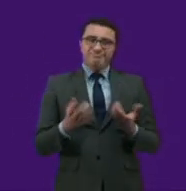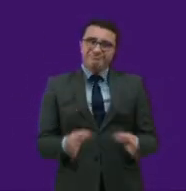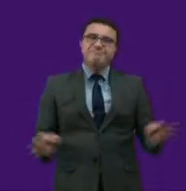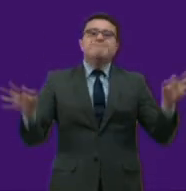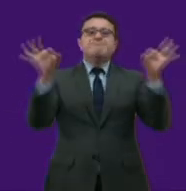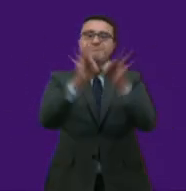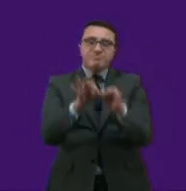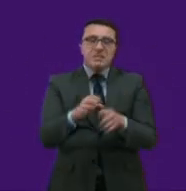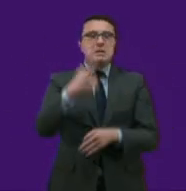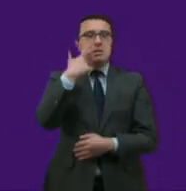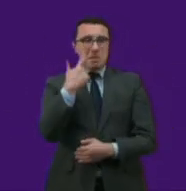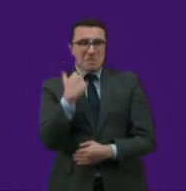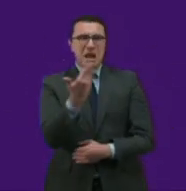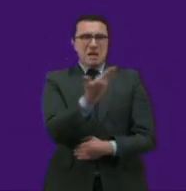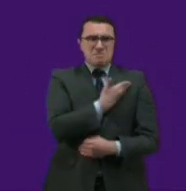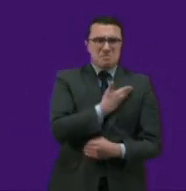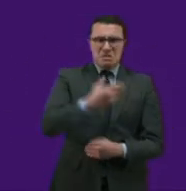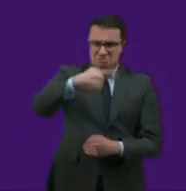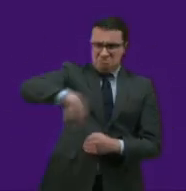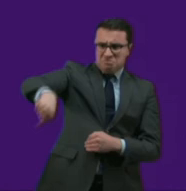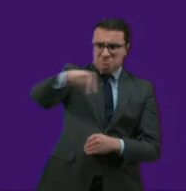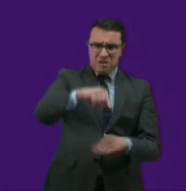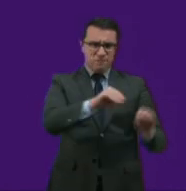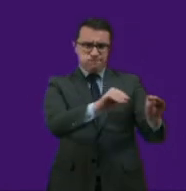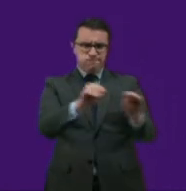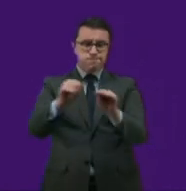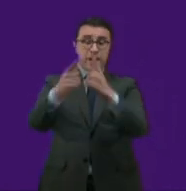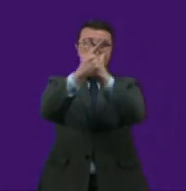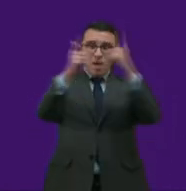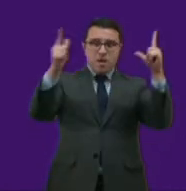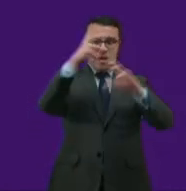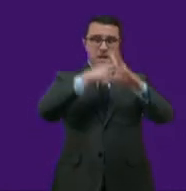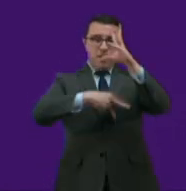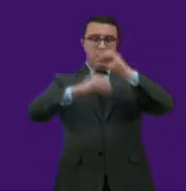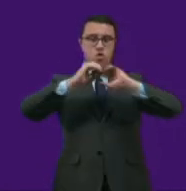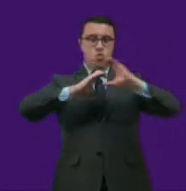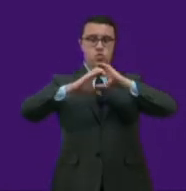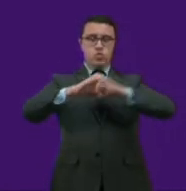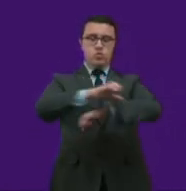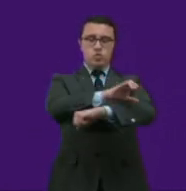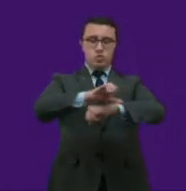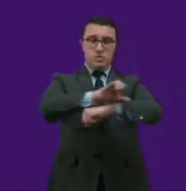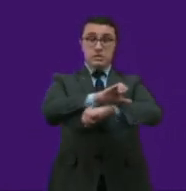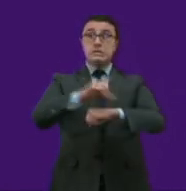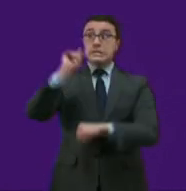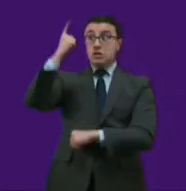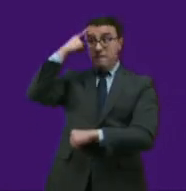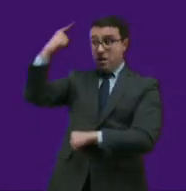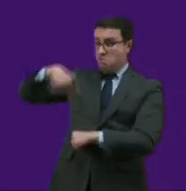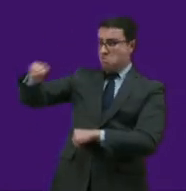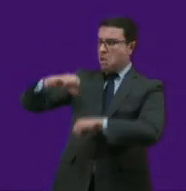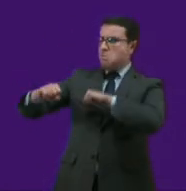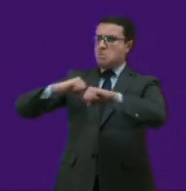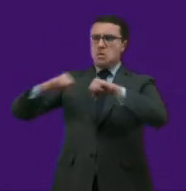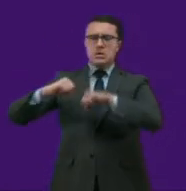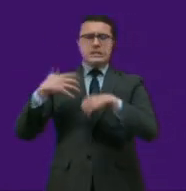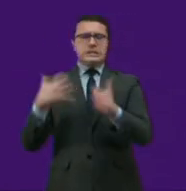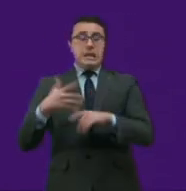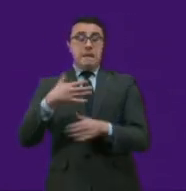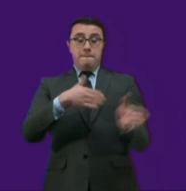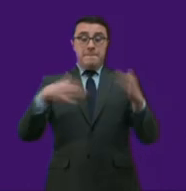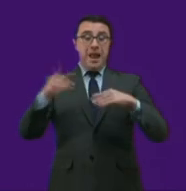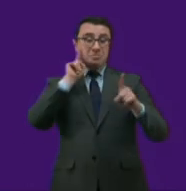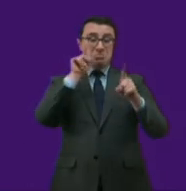que la rompan en el mundo. Eso es lo más importante. Por el lado del gobierno, creo que están haciendo algo extraordinario con esto de los 100,000 programadores. Hay que